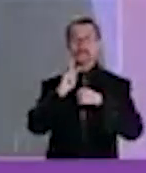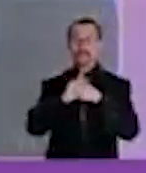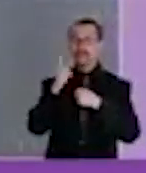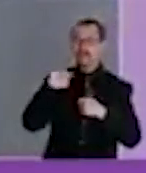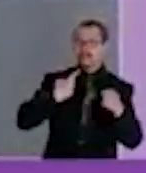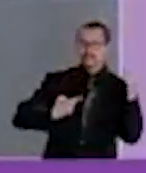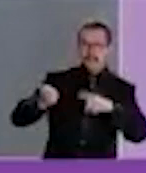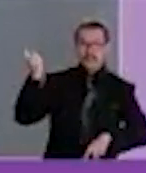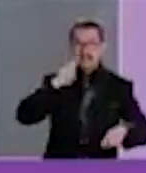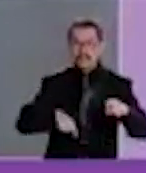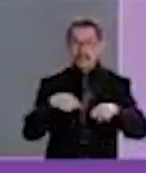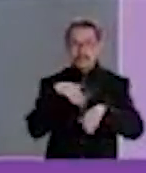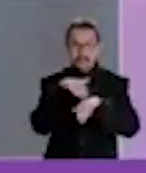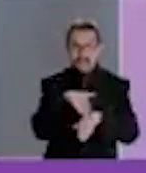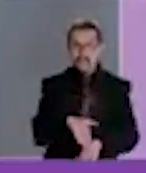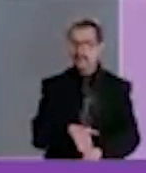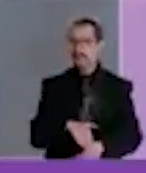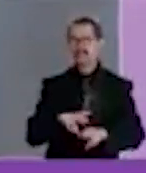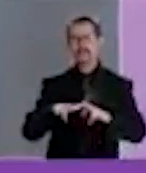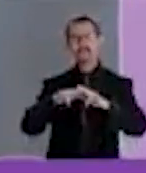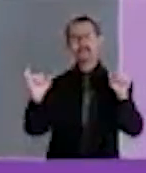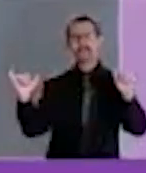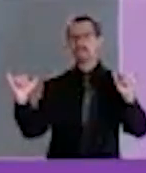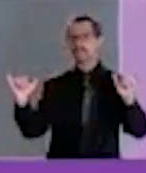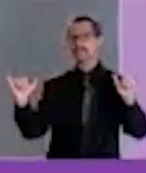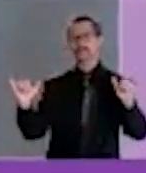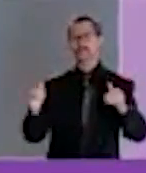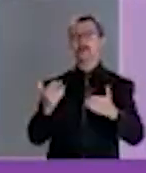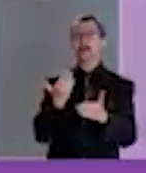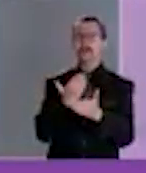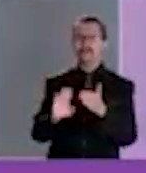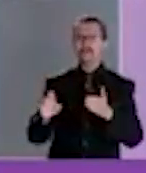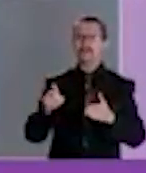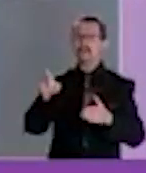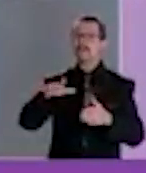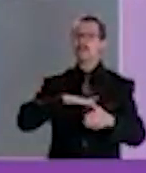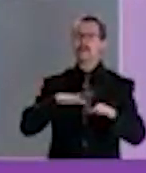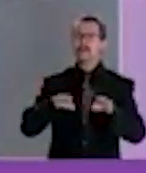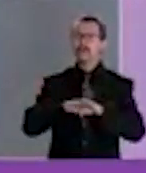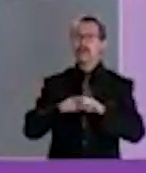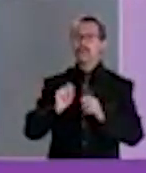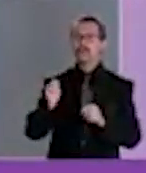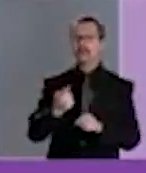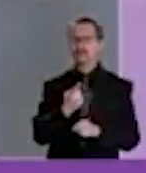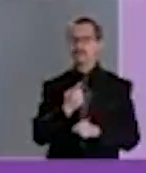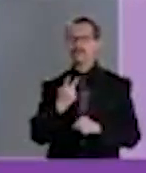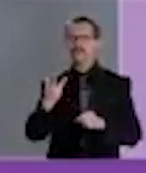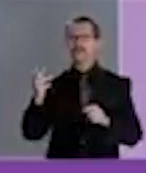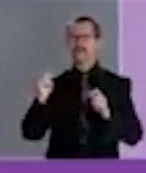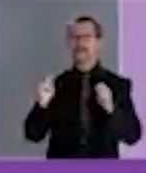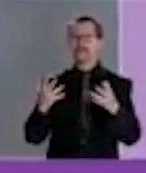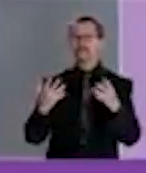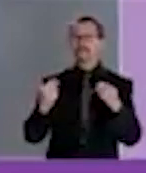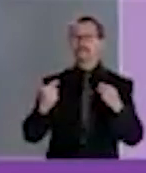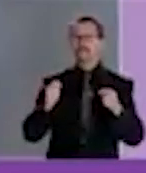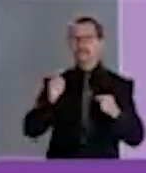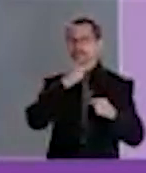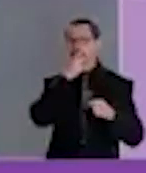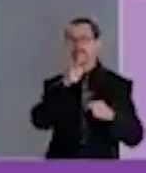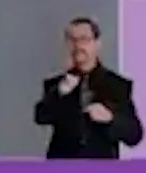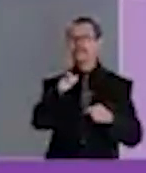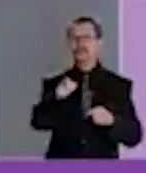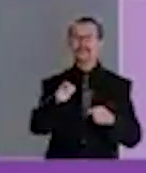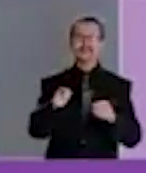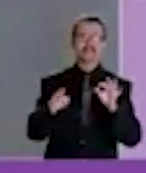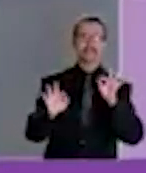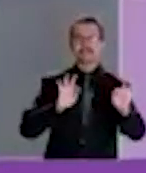discursos que dividen a usted se le ha señalado lo han señalado muchos de promover bueno ahora ya aquí a todos los